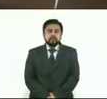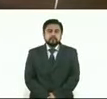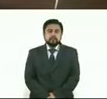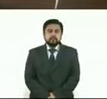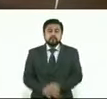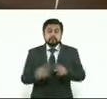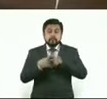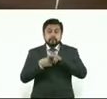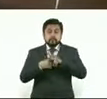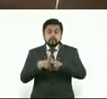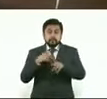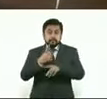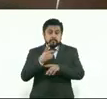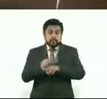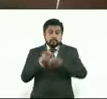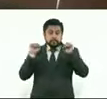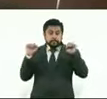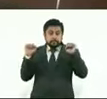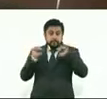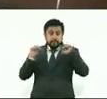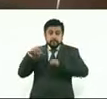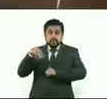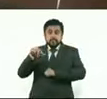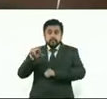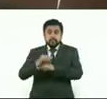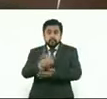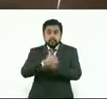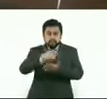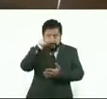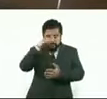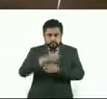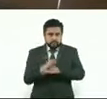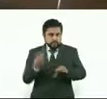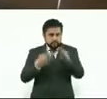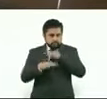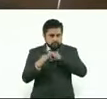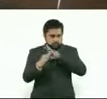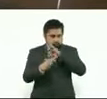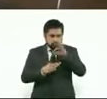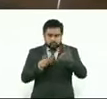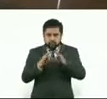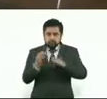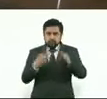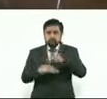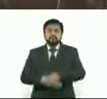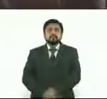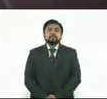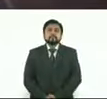primera etapa del Maratón de la Ciudad de México. Muchas gracias, a tomar posiciones.